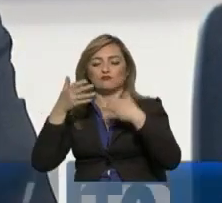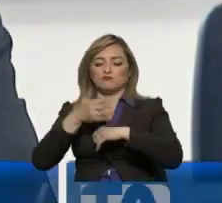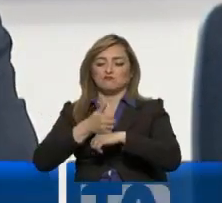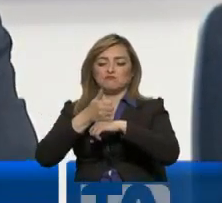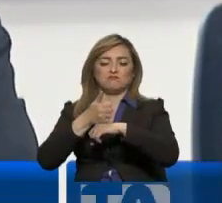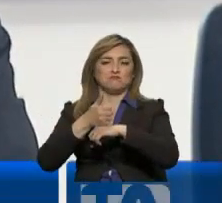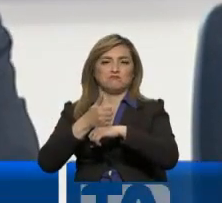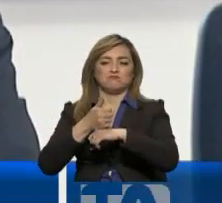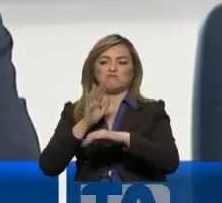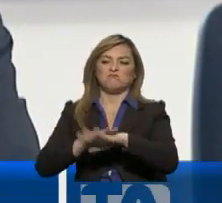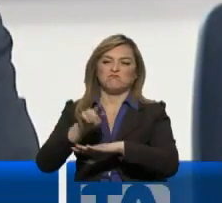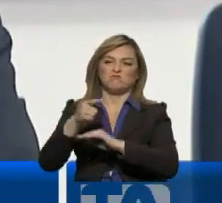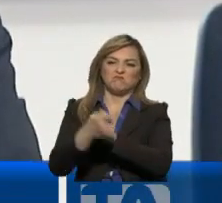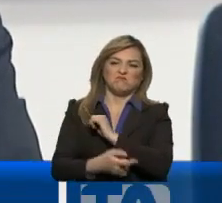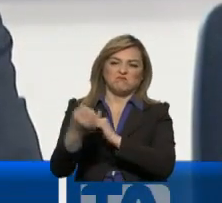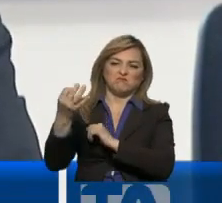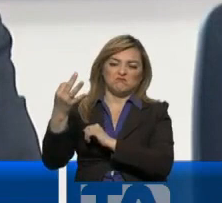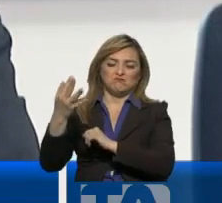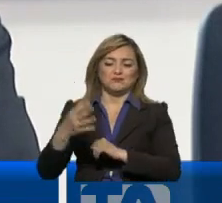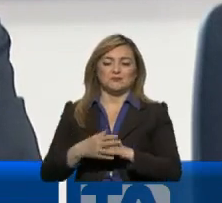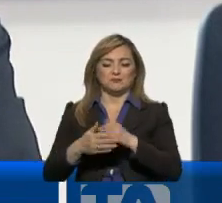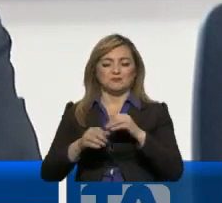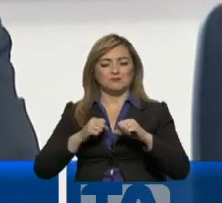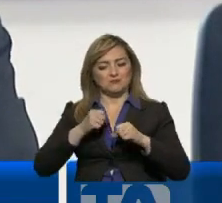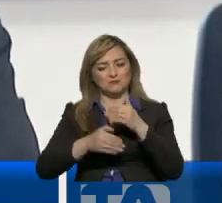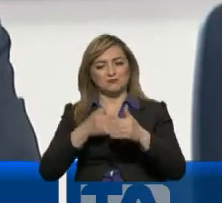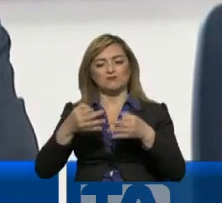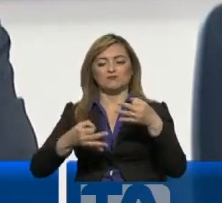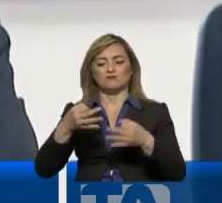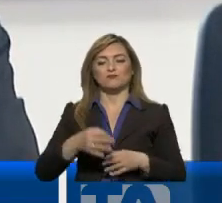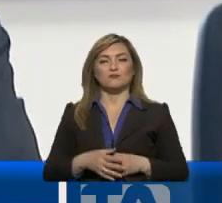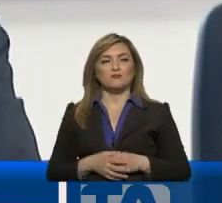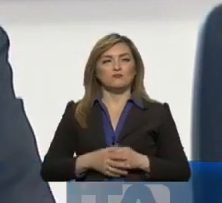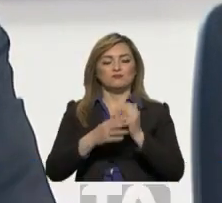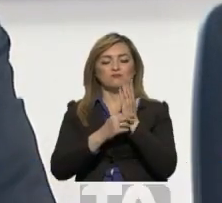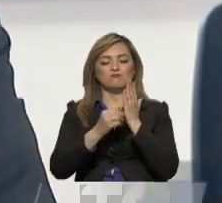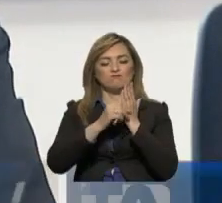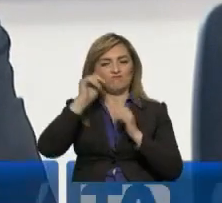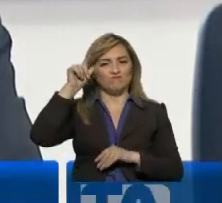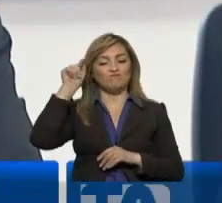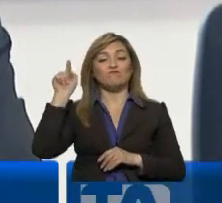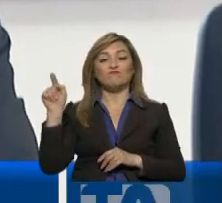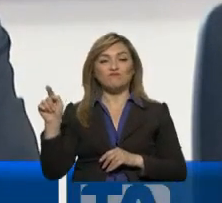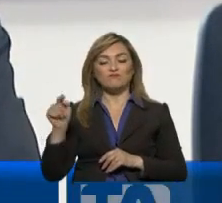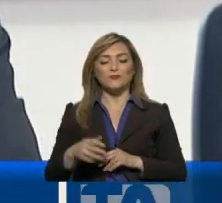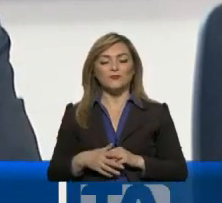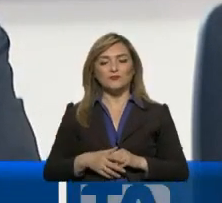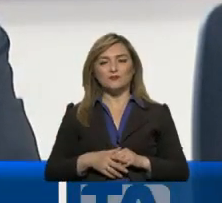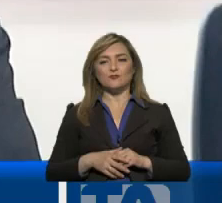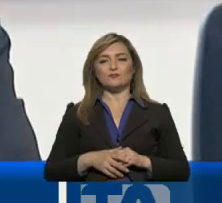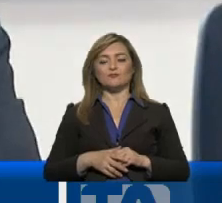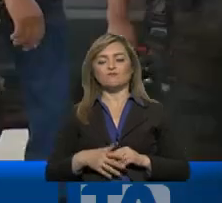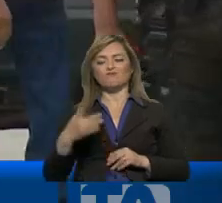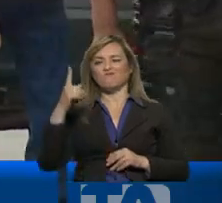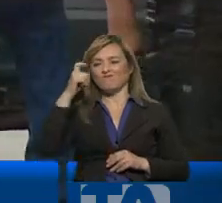autoridad, se le formulará cargos y luego de esto se harán las acciones judiciales que correspondan. El ministro de Gobierno, Patricio Pazmiño, insistió en que este es un